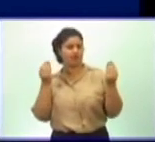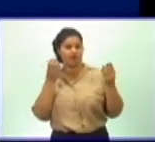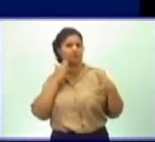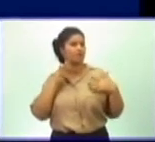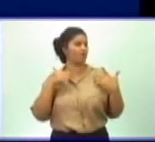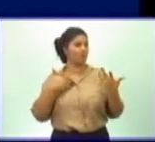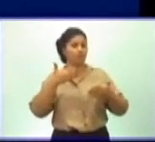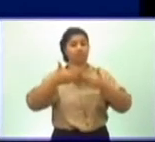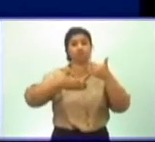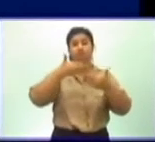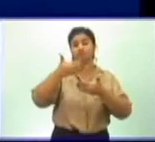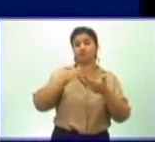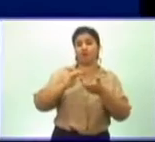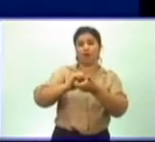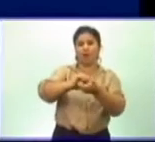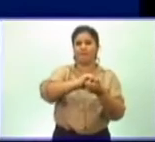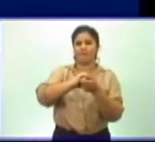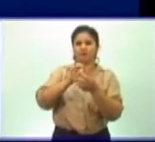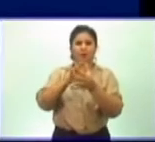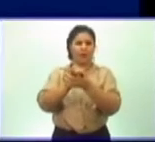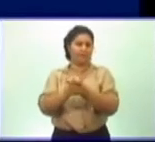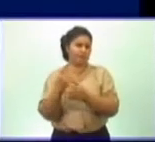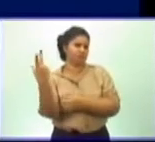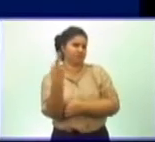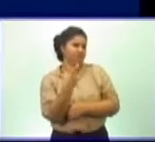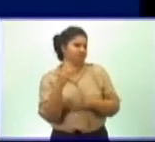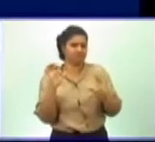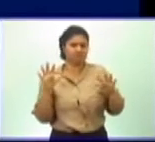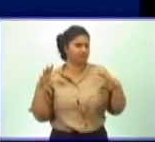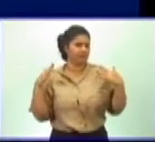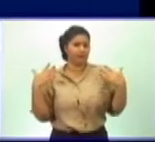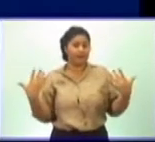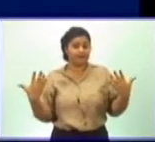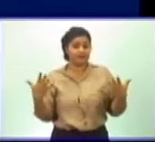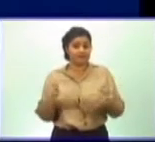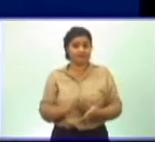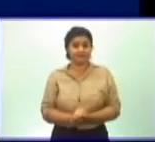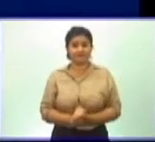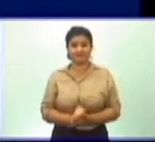su amistad hacia Orgón?